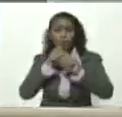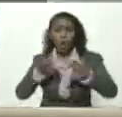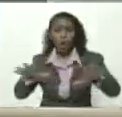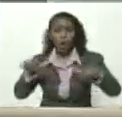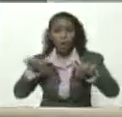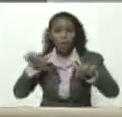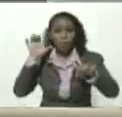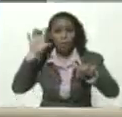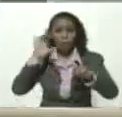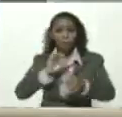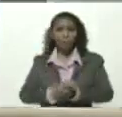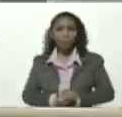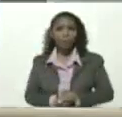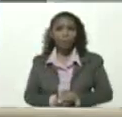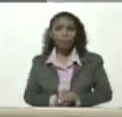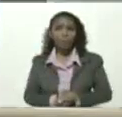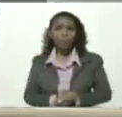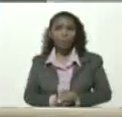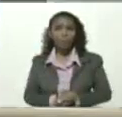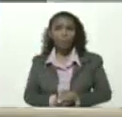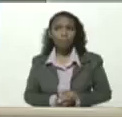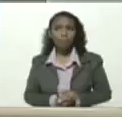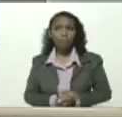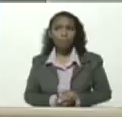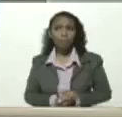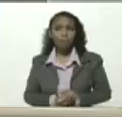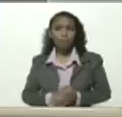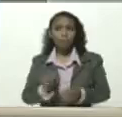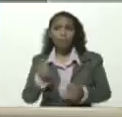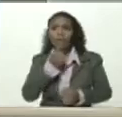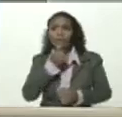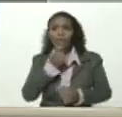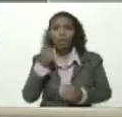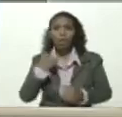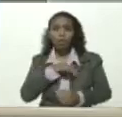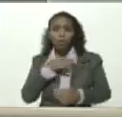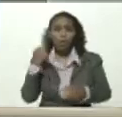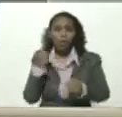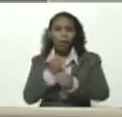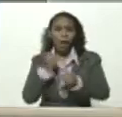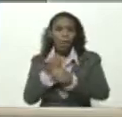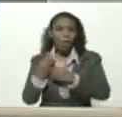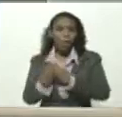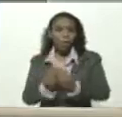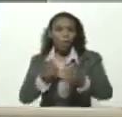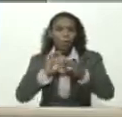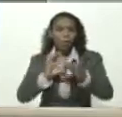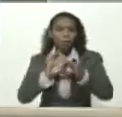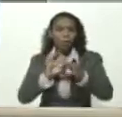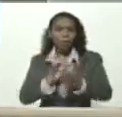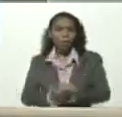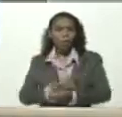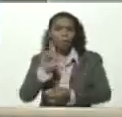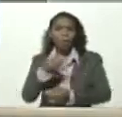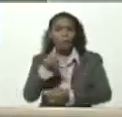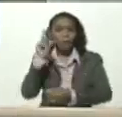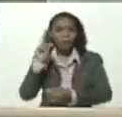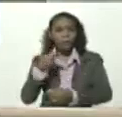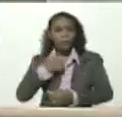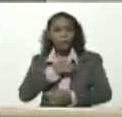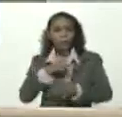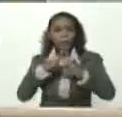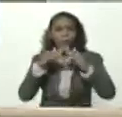país y con quien estamos trabajando diariamente, sino también todos